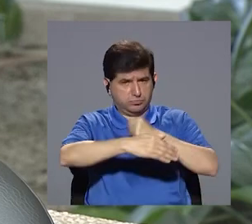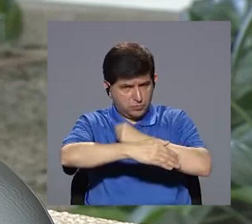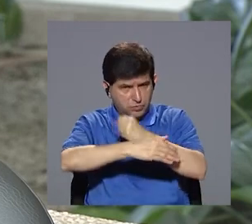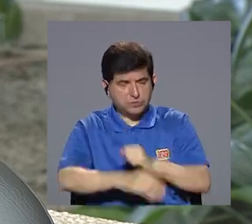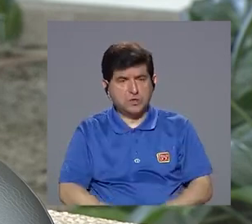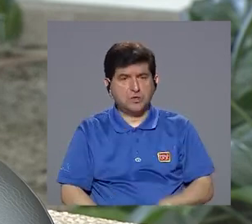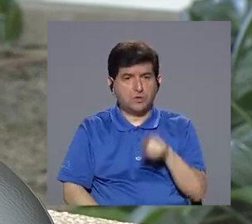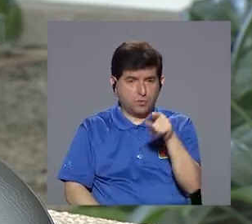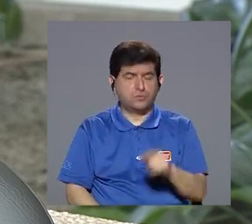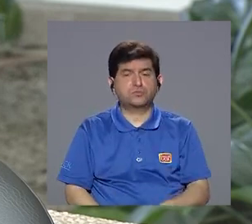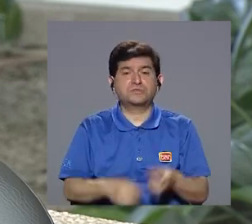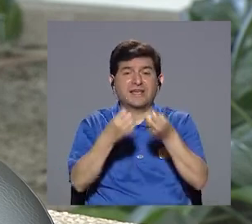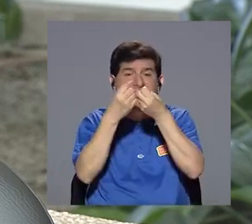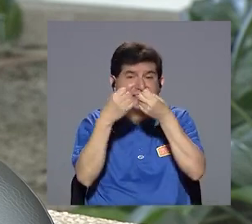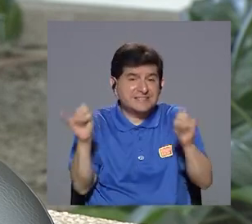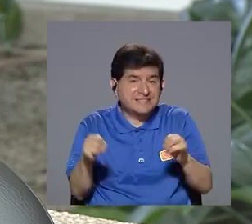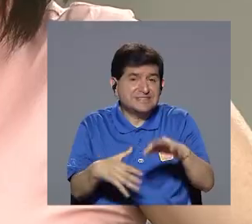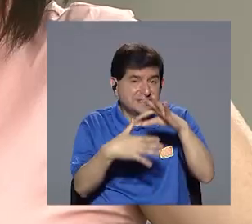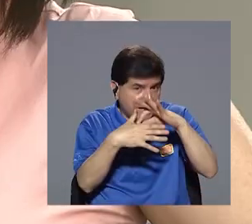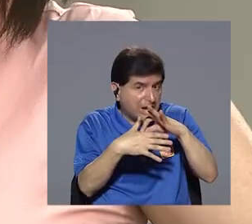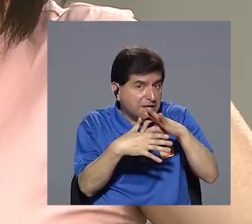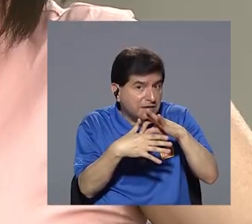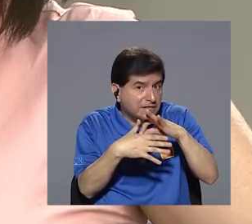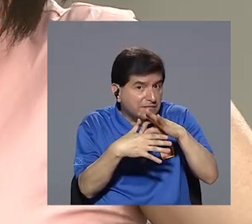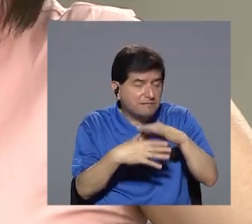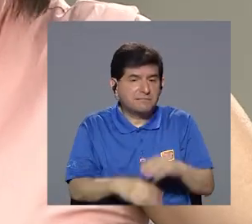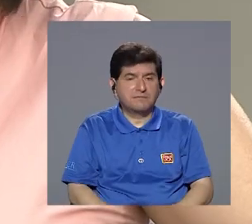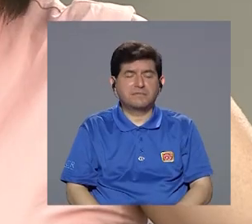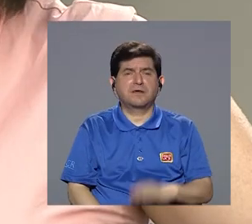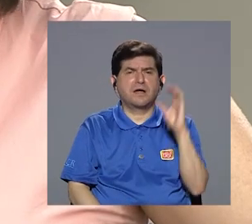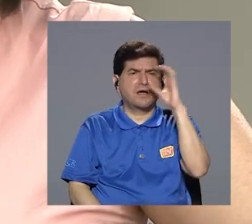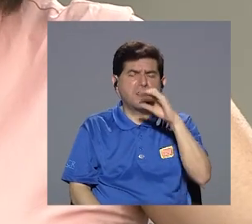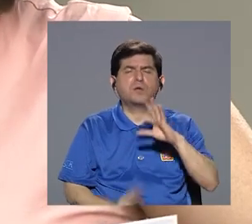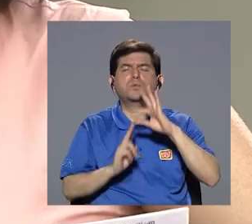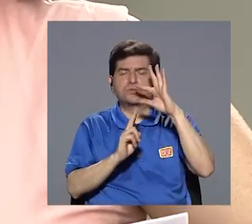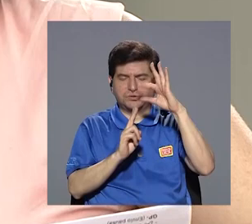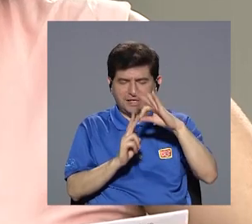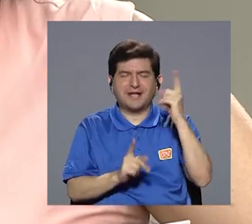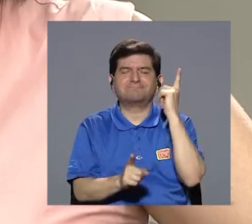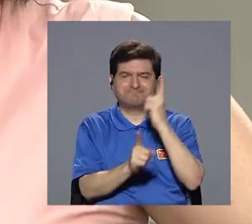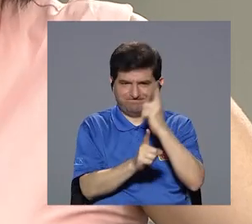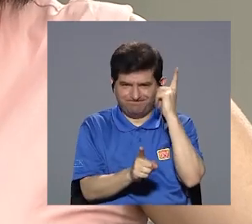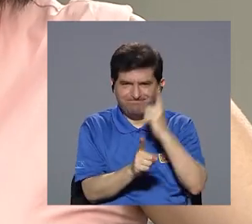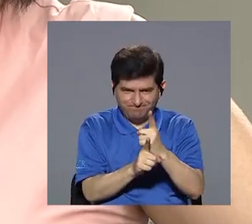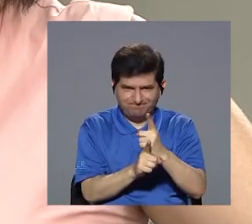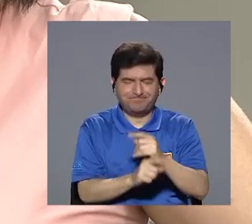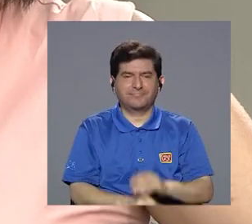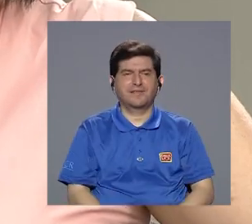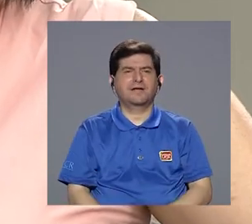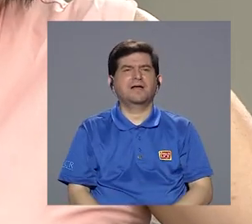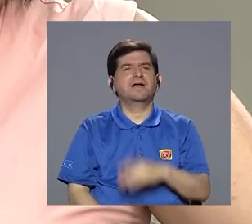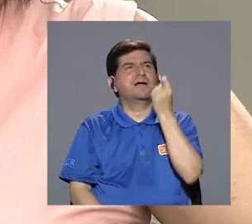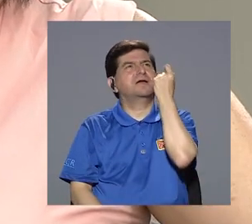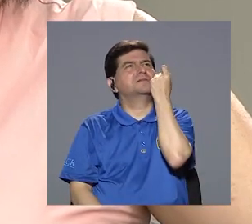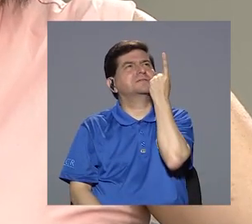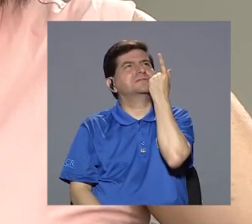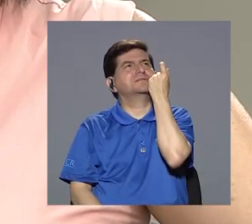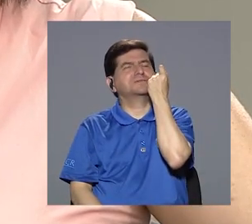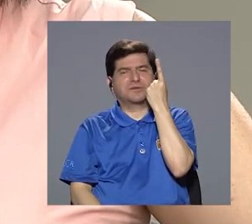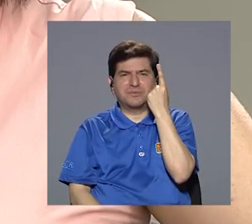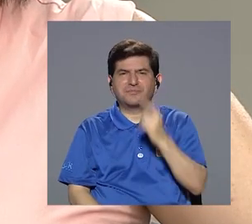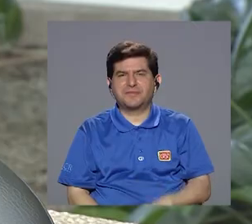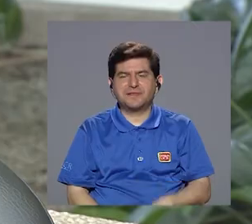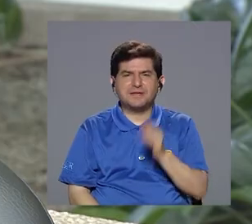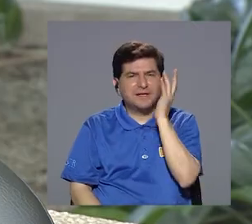comida, hago tu pedazo sin carne? Uh-huh. Es buscar, sí. Buscar alternativas. En realidad es comprender un